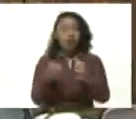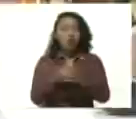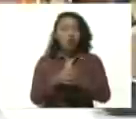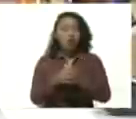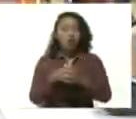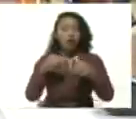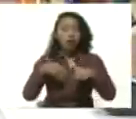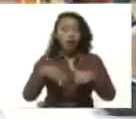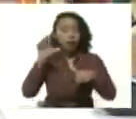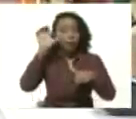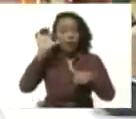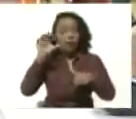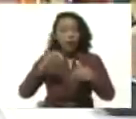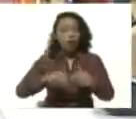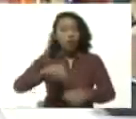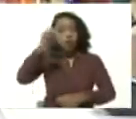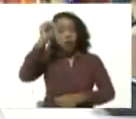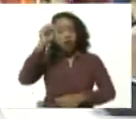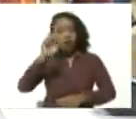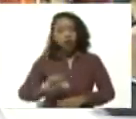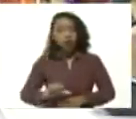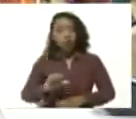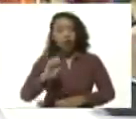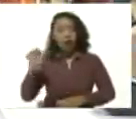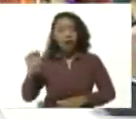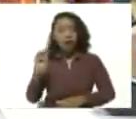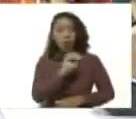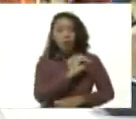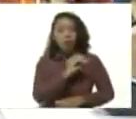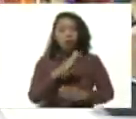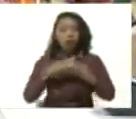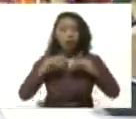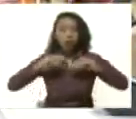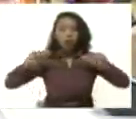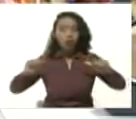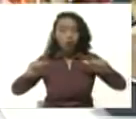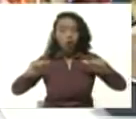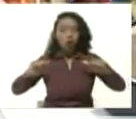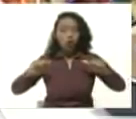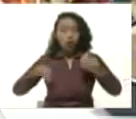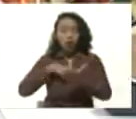país, norte, sur, este, oeste, todo el territorio nacional, todo el mapa,